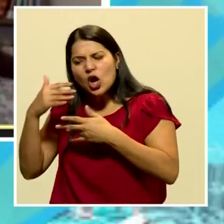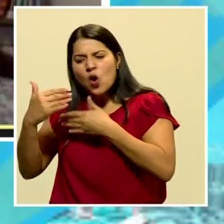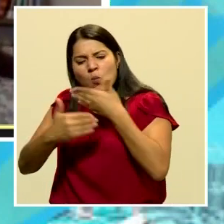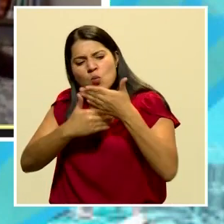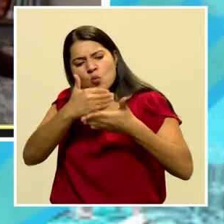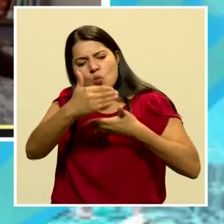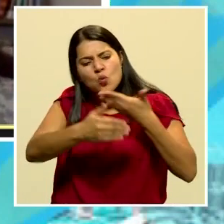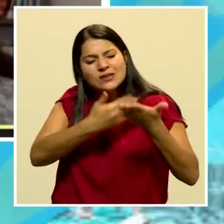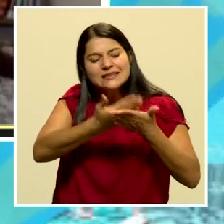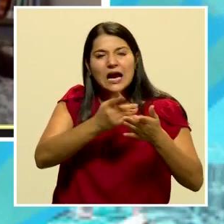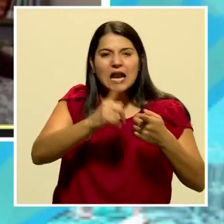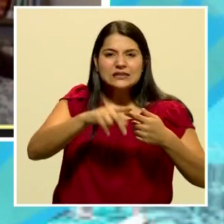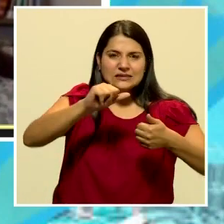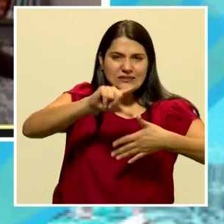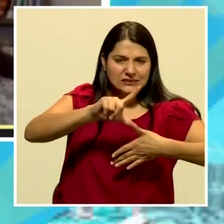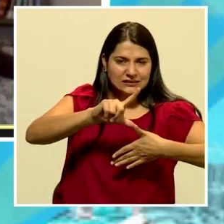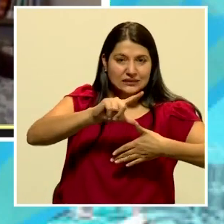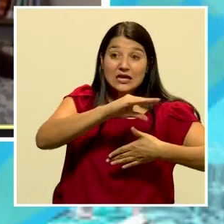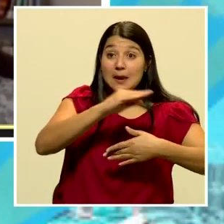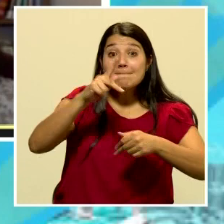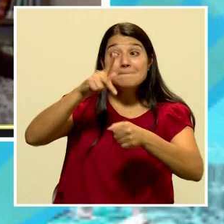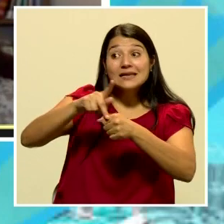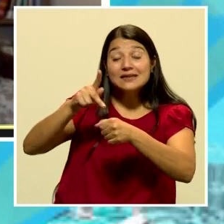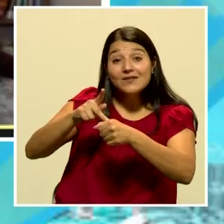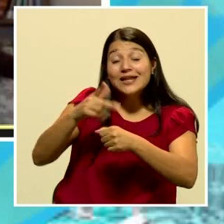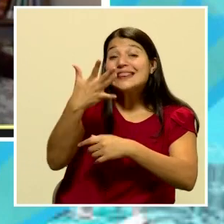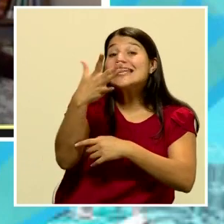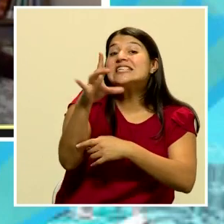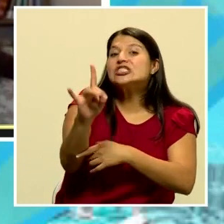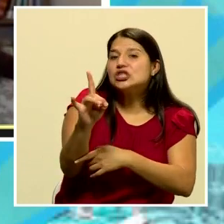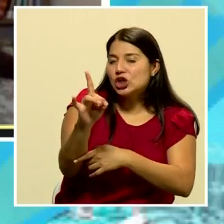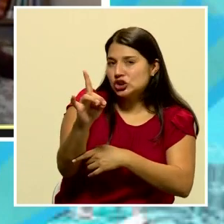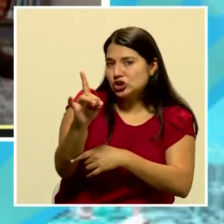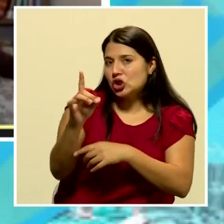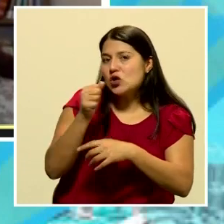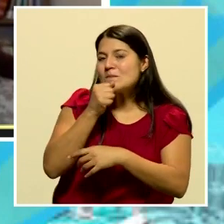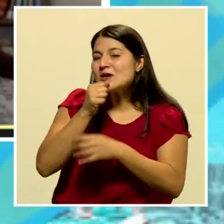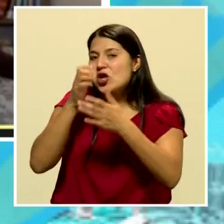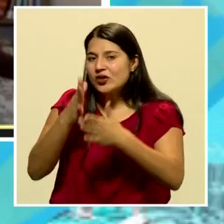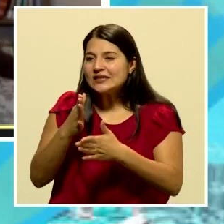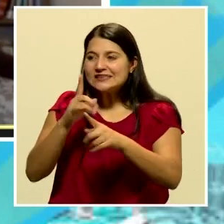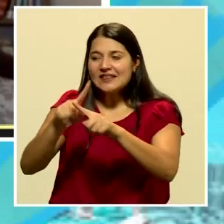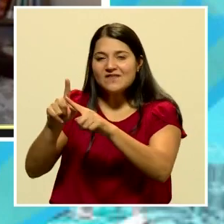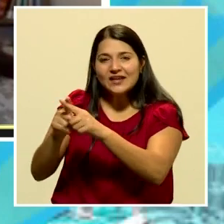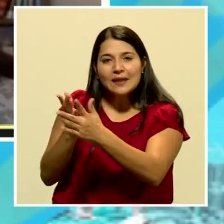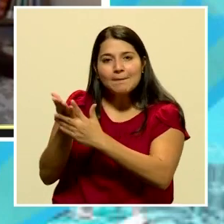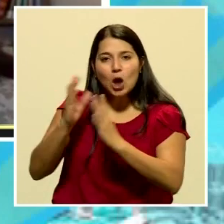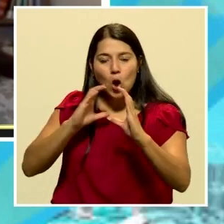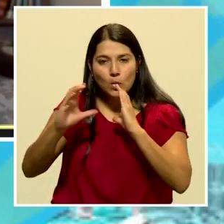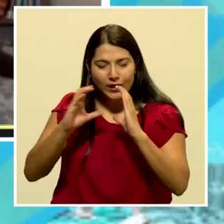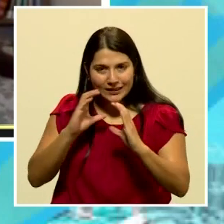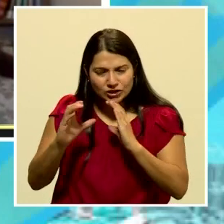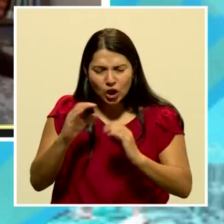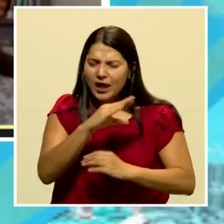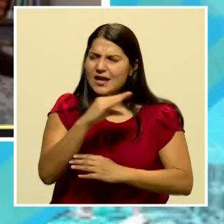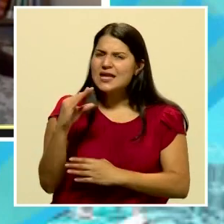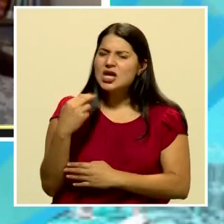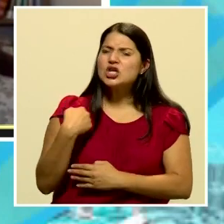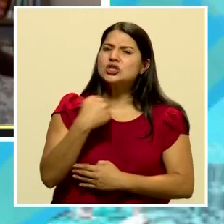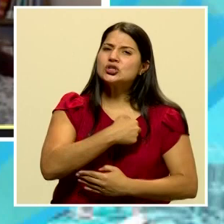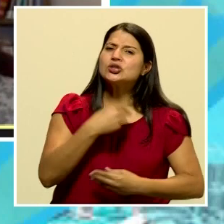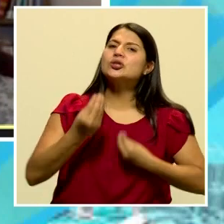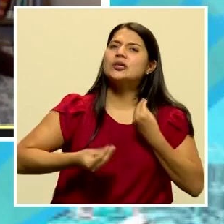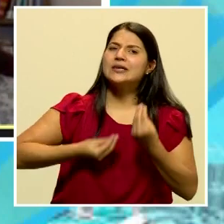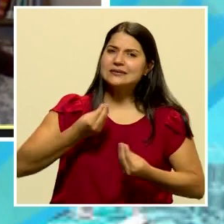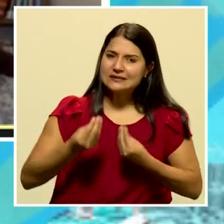participaron 18 medios diferentes, de ellos la mayoría de Latinoamérica, y lo que hicimos fue